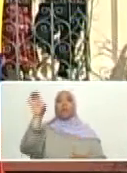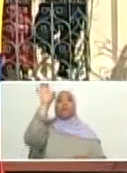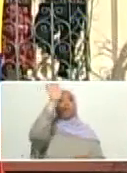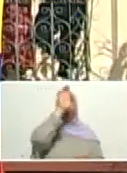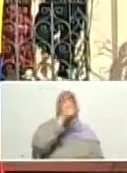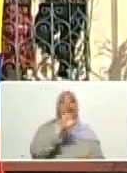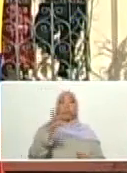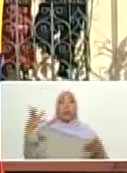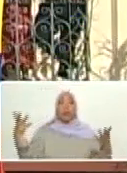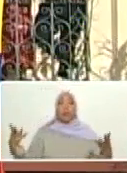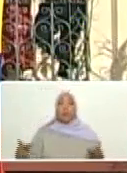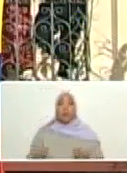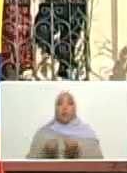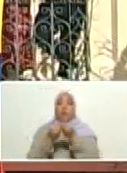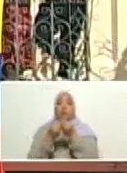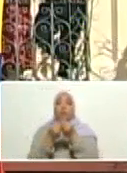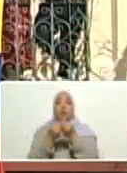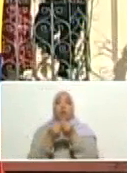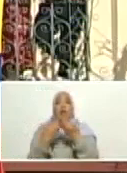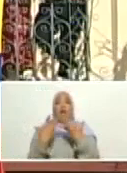en Argentina.